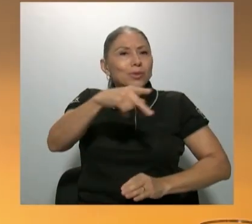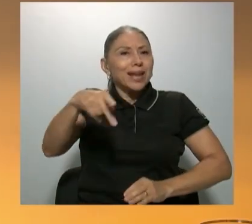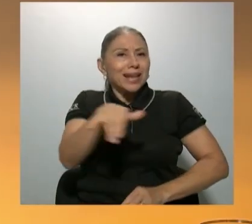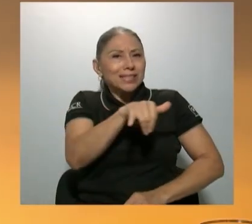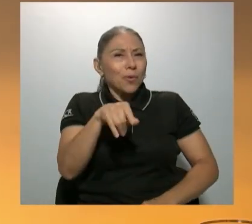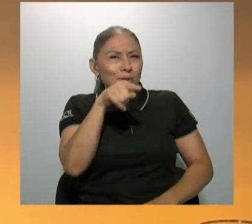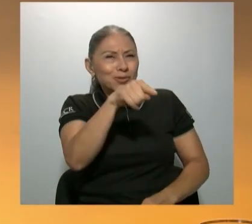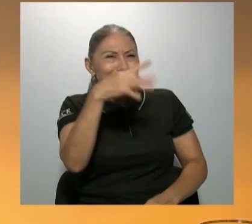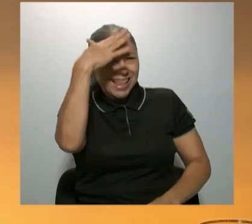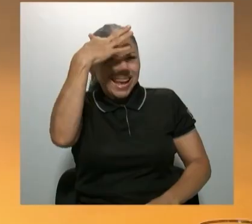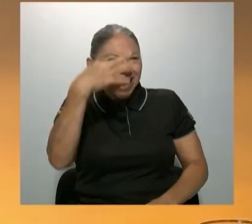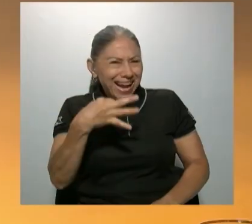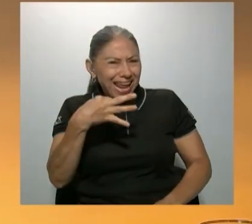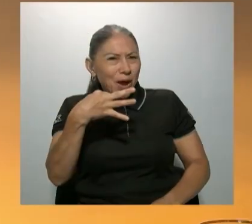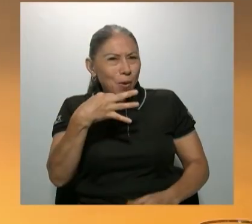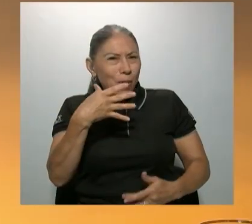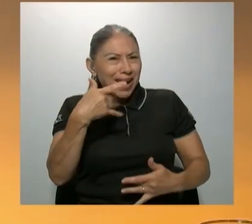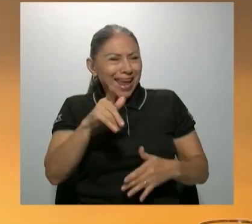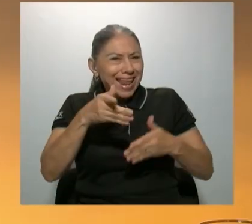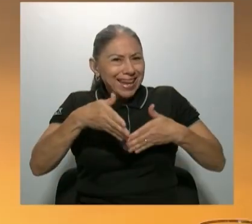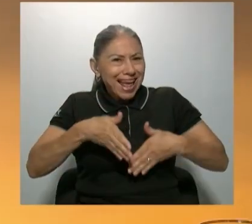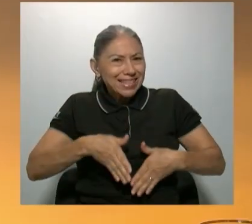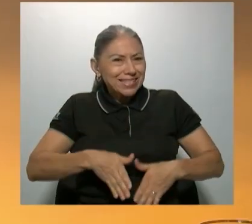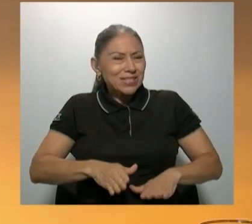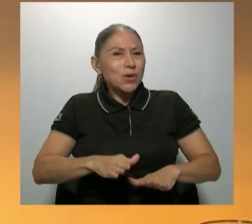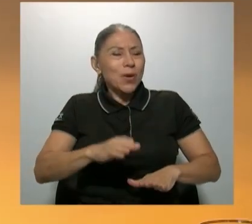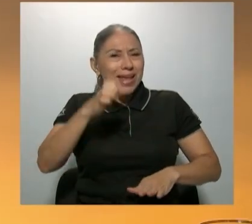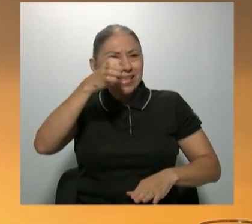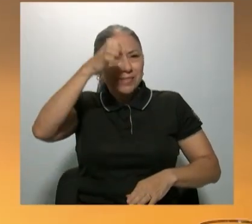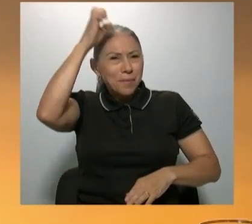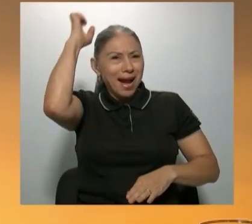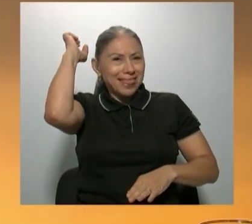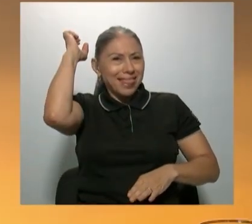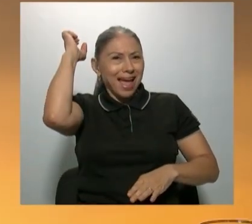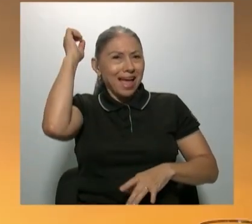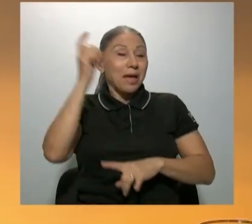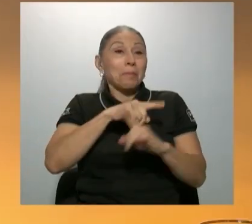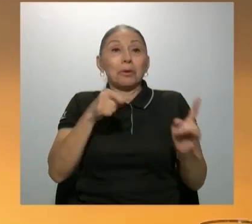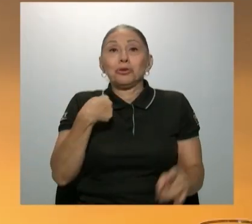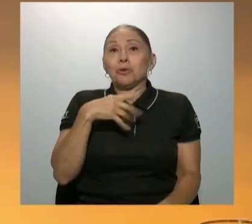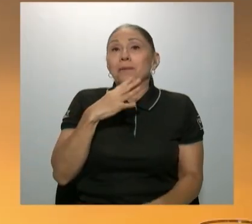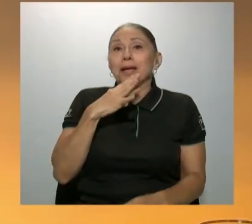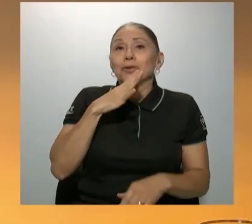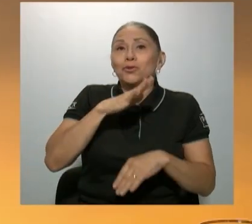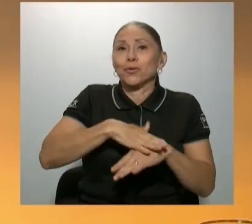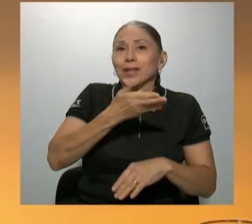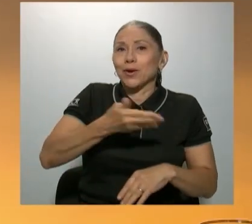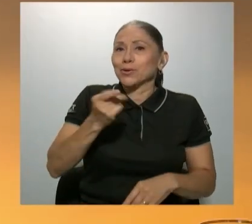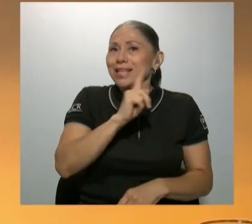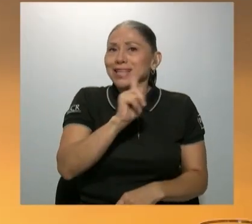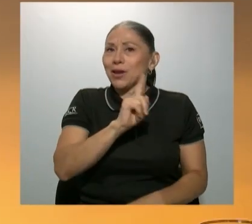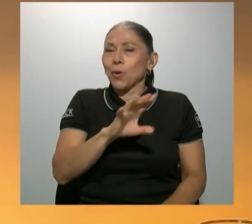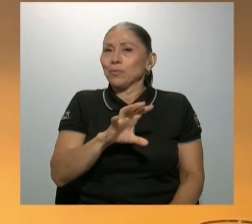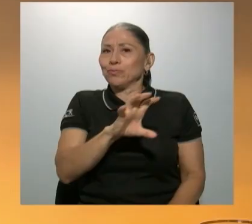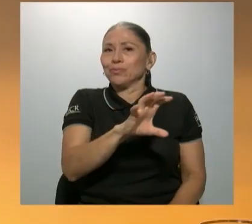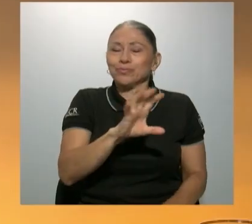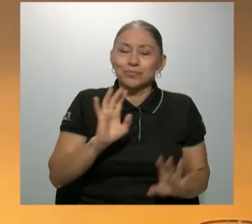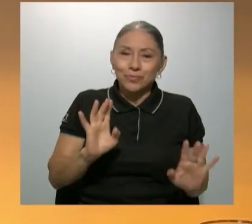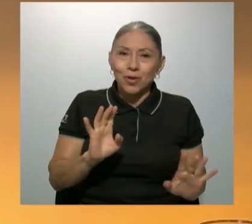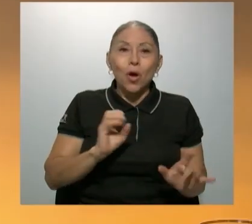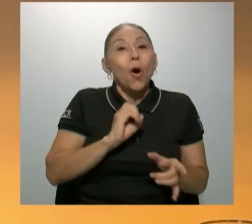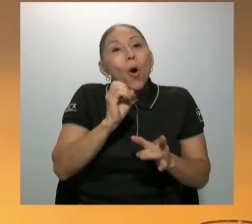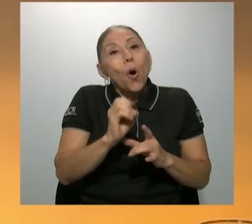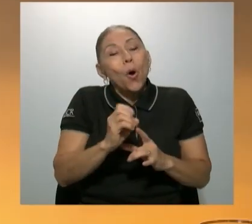que en Esparta o por ahí, le estaba dando méritos que no le correspondían, o le estaba quitando